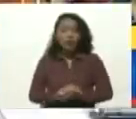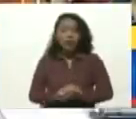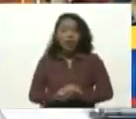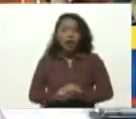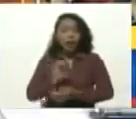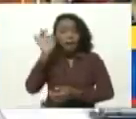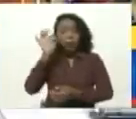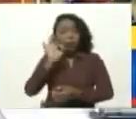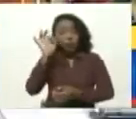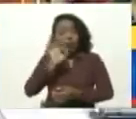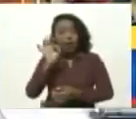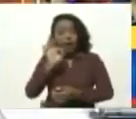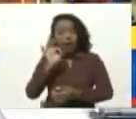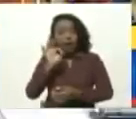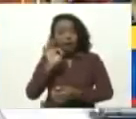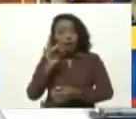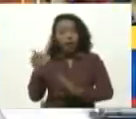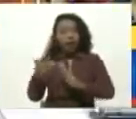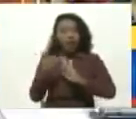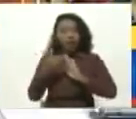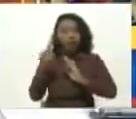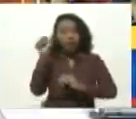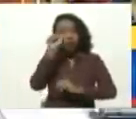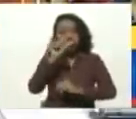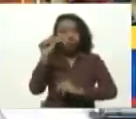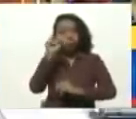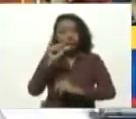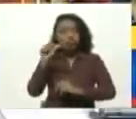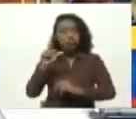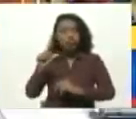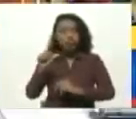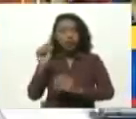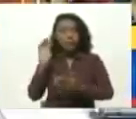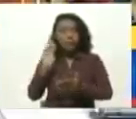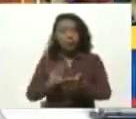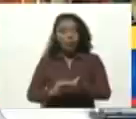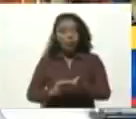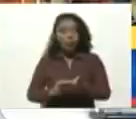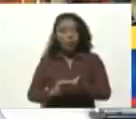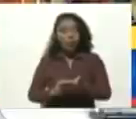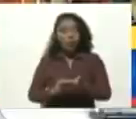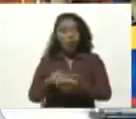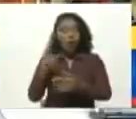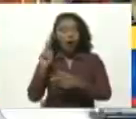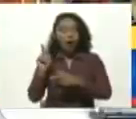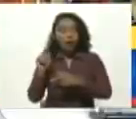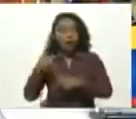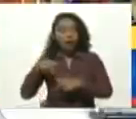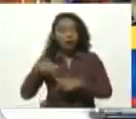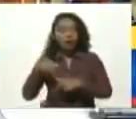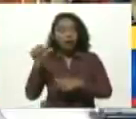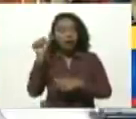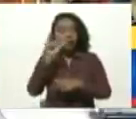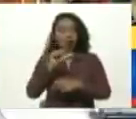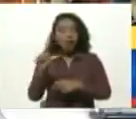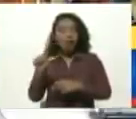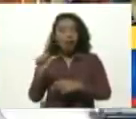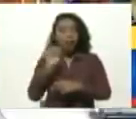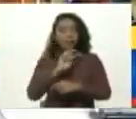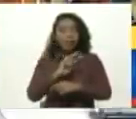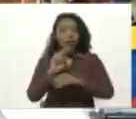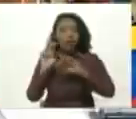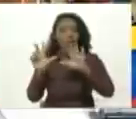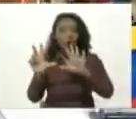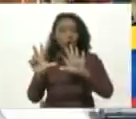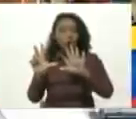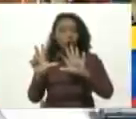incidencia semanal se ubicó en esta semana en 28